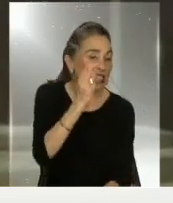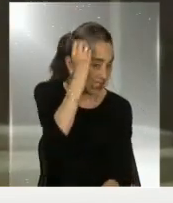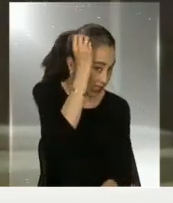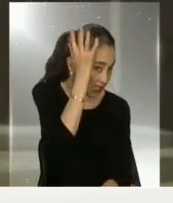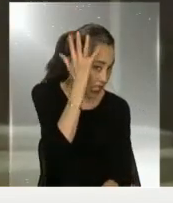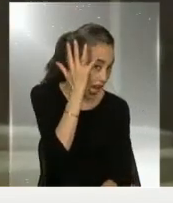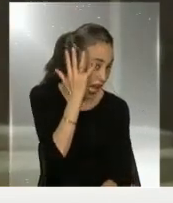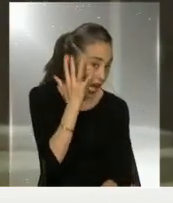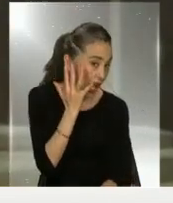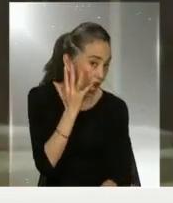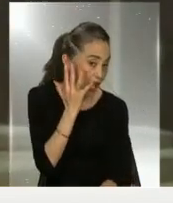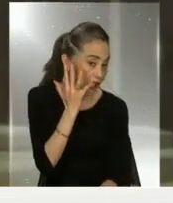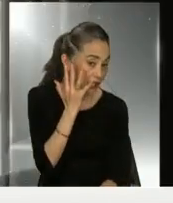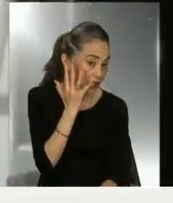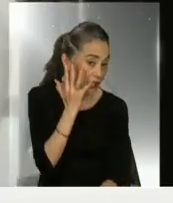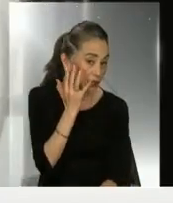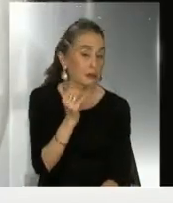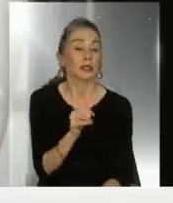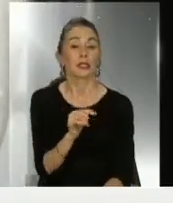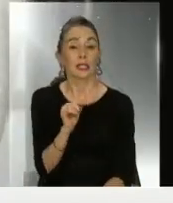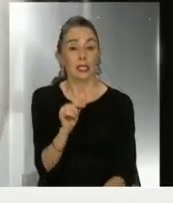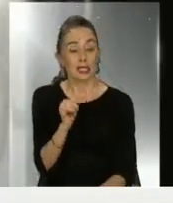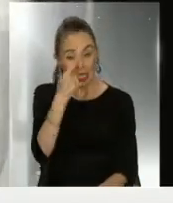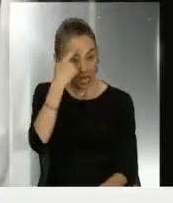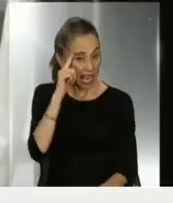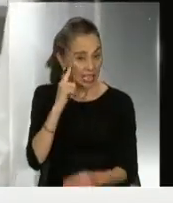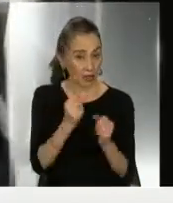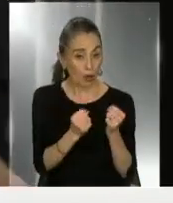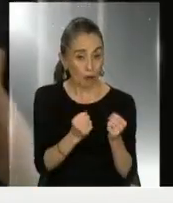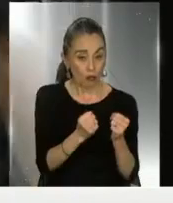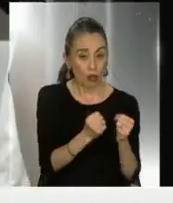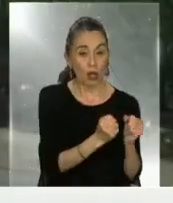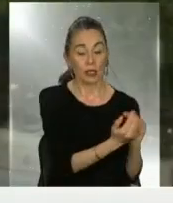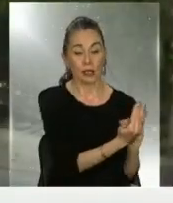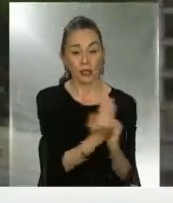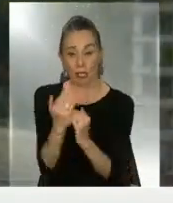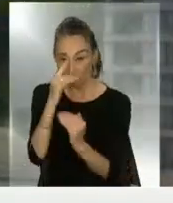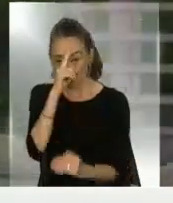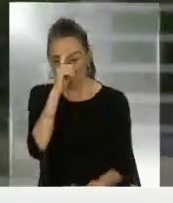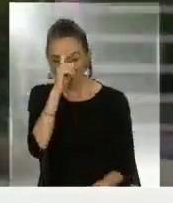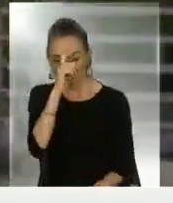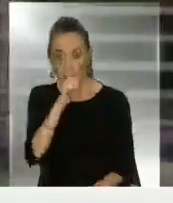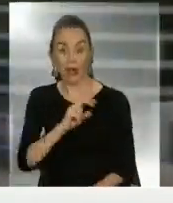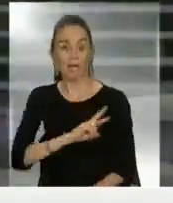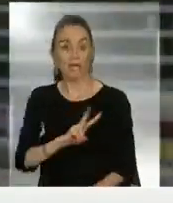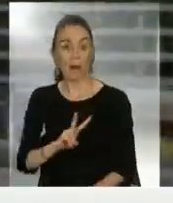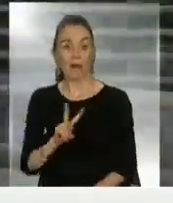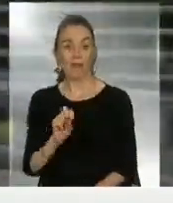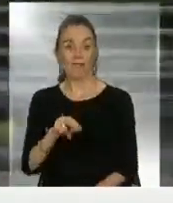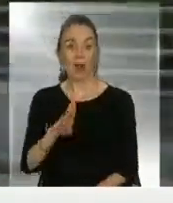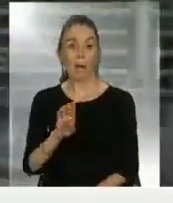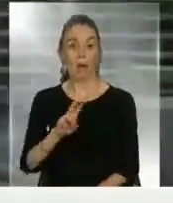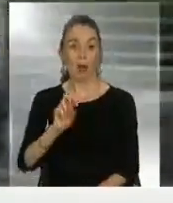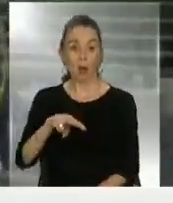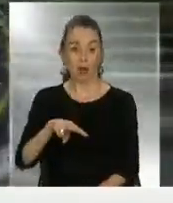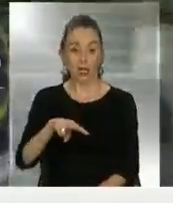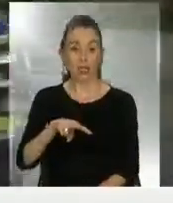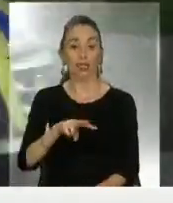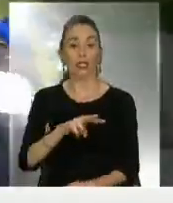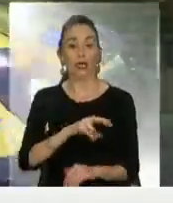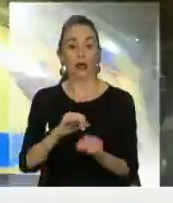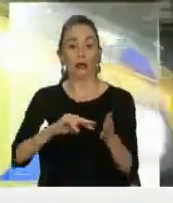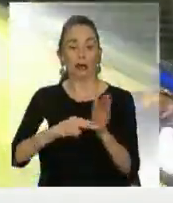de la región de su cráneo. Por el nivel de las lesiones, fue derivado al Hospital Carlos Van Buren de Valparaíso. Sin embargo, una